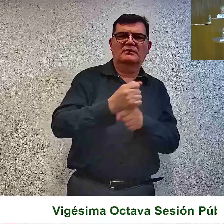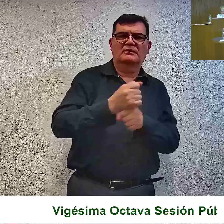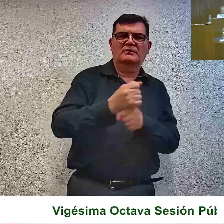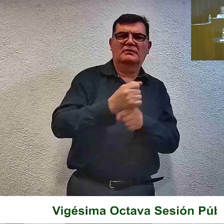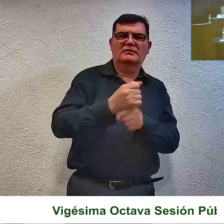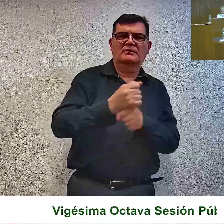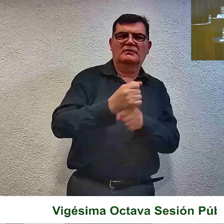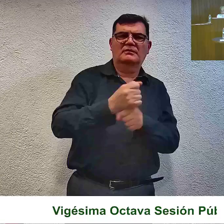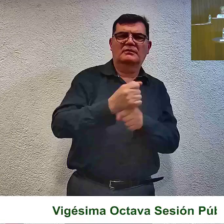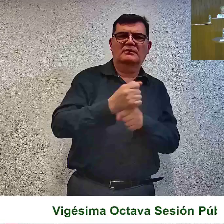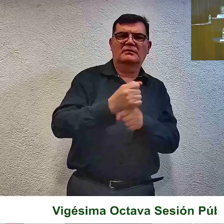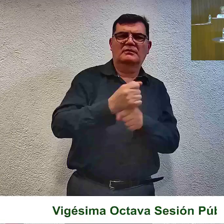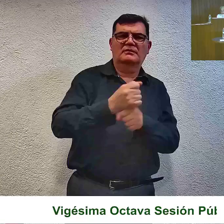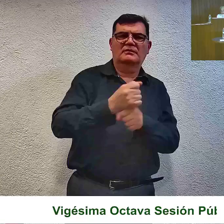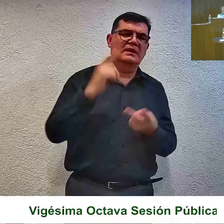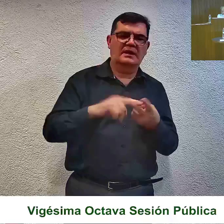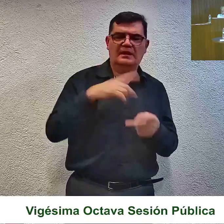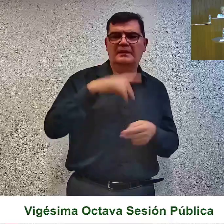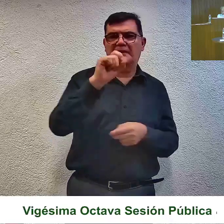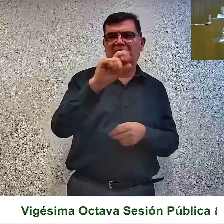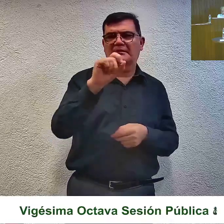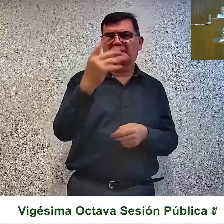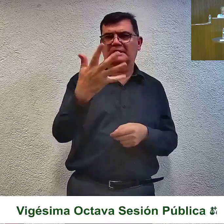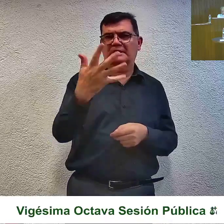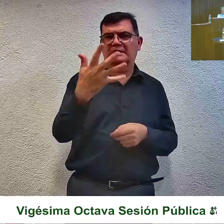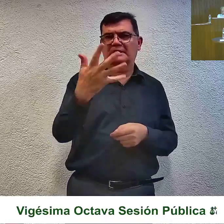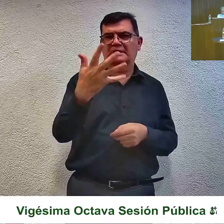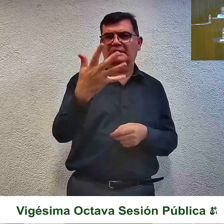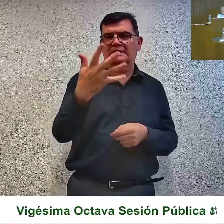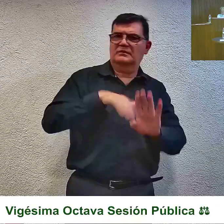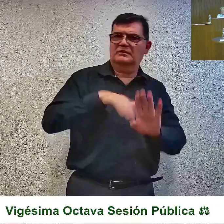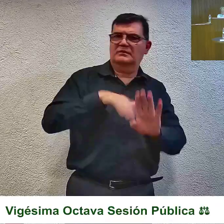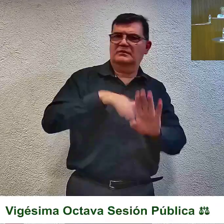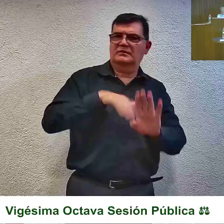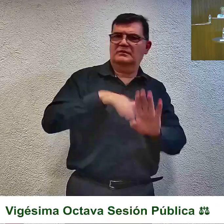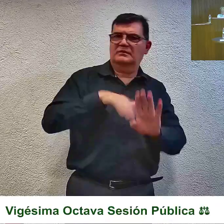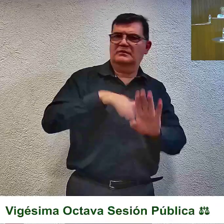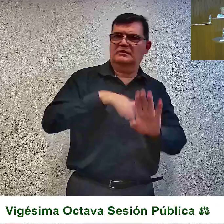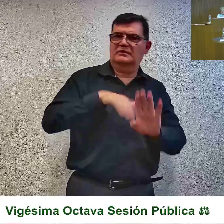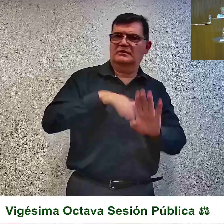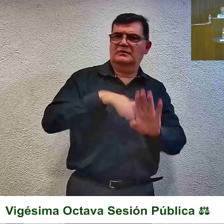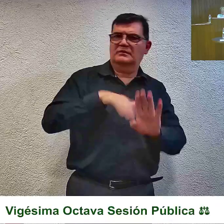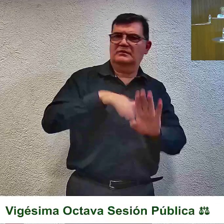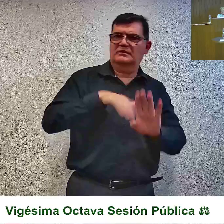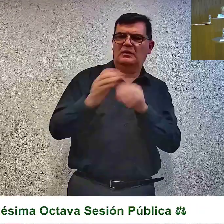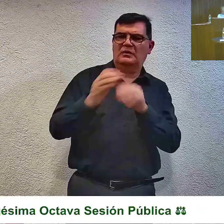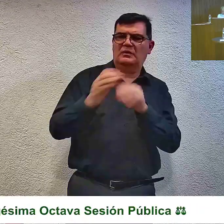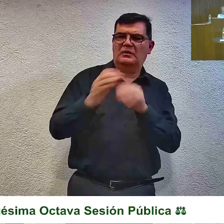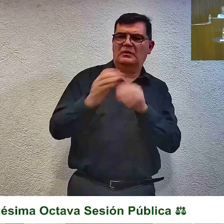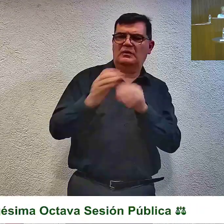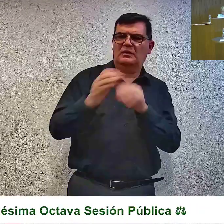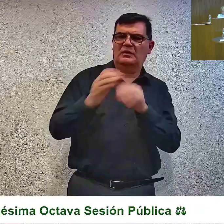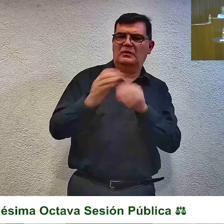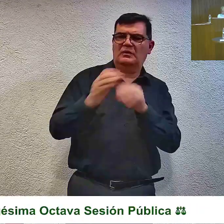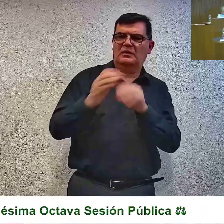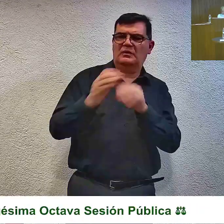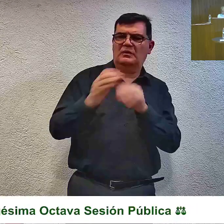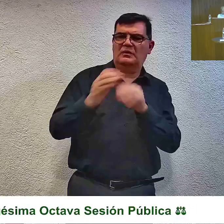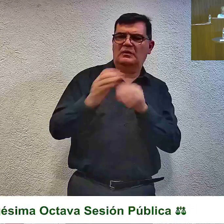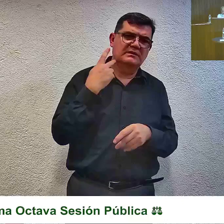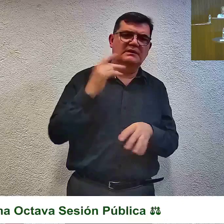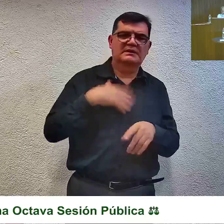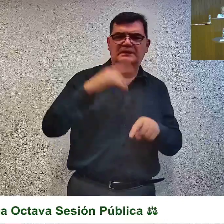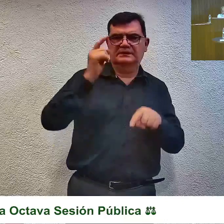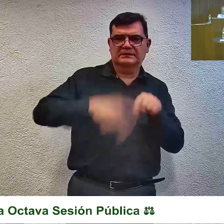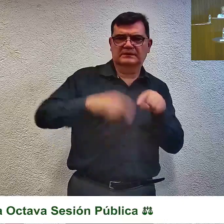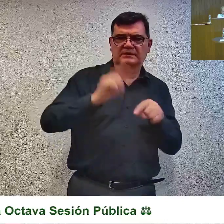de junio de 2025 presentó denuncia en contra de la presidenta municipal por presuntos actos de violencia política. 3.